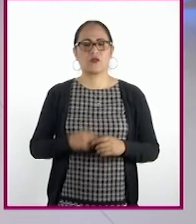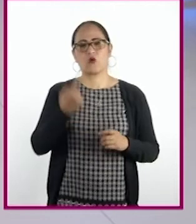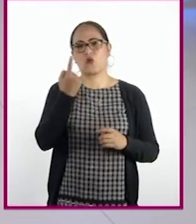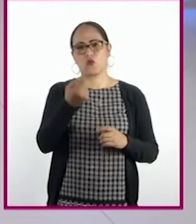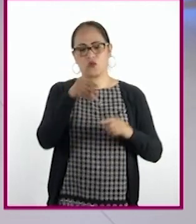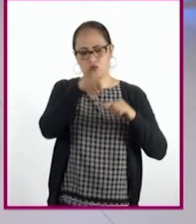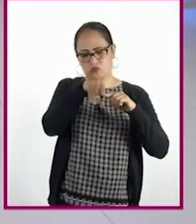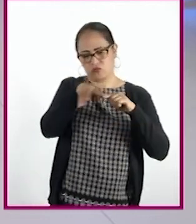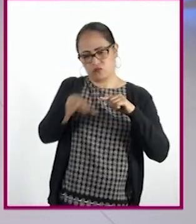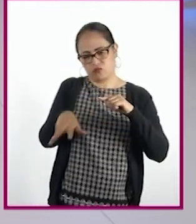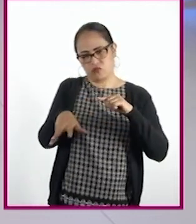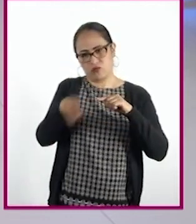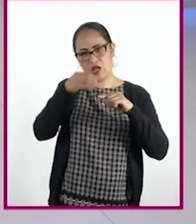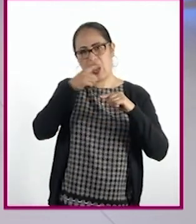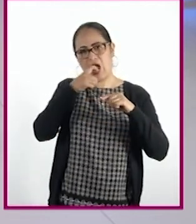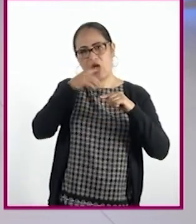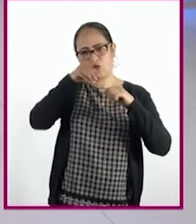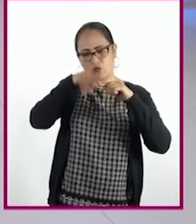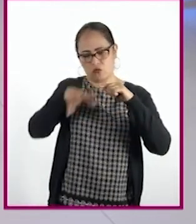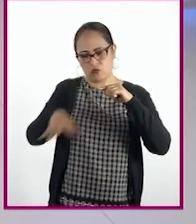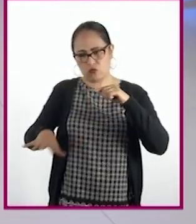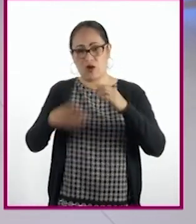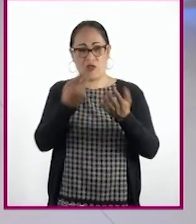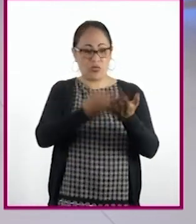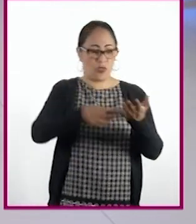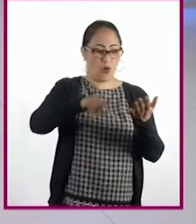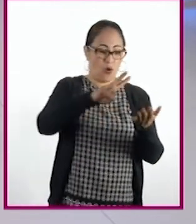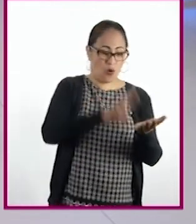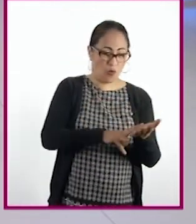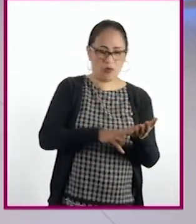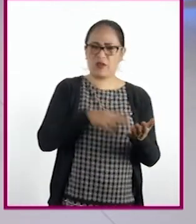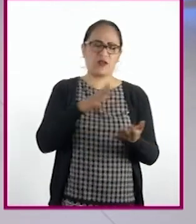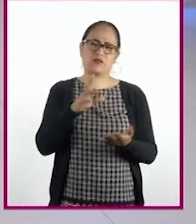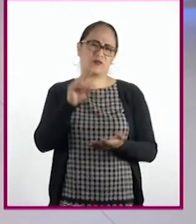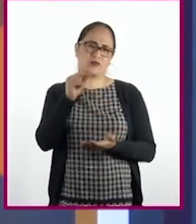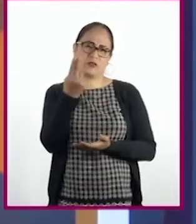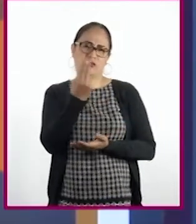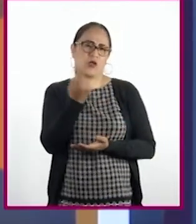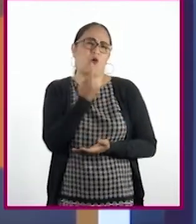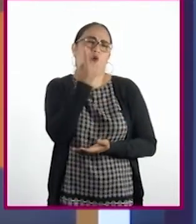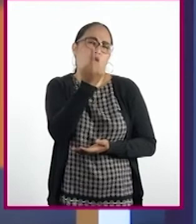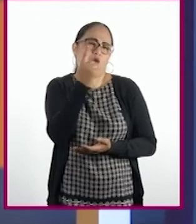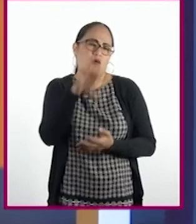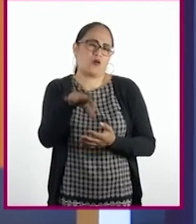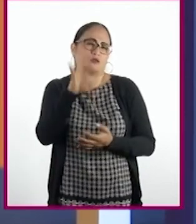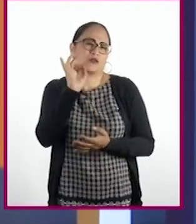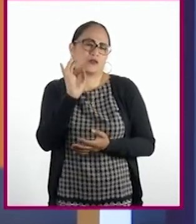agua para no hacer doble instalación de nuestro sistema.